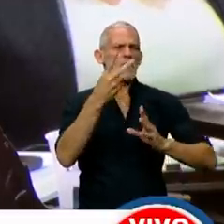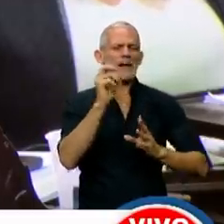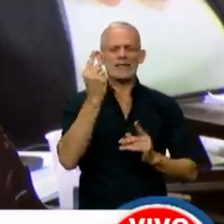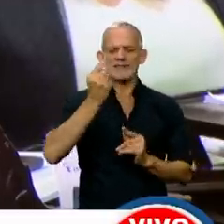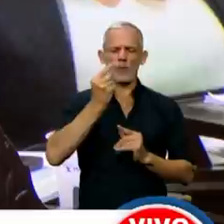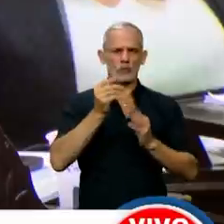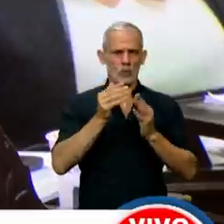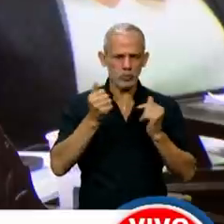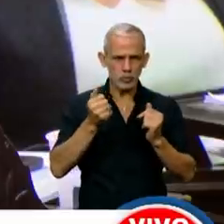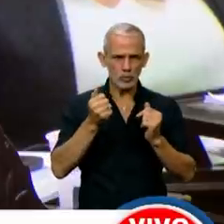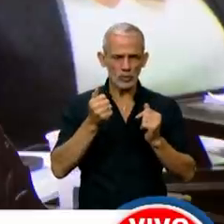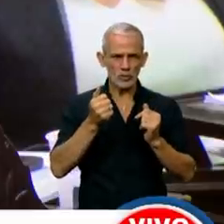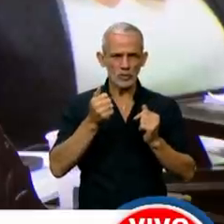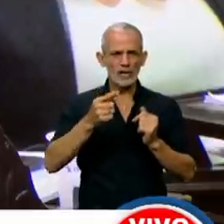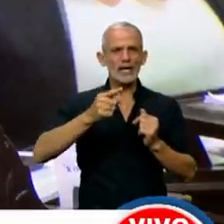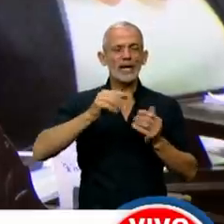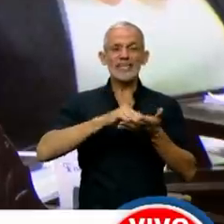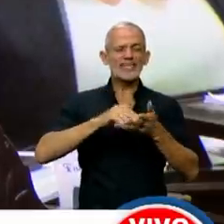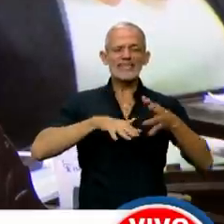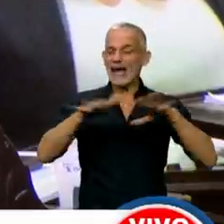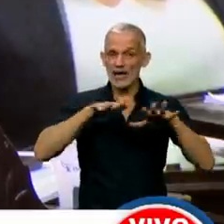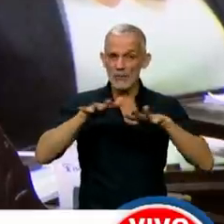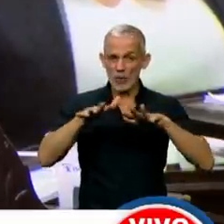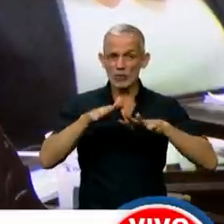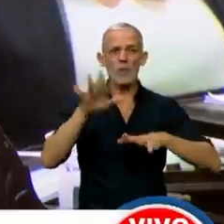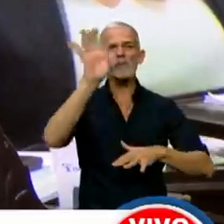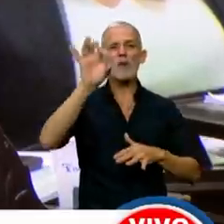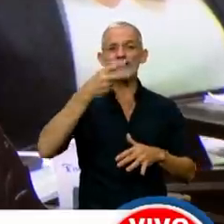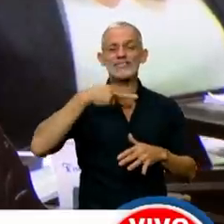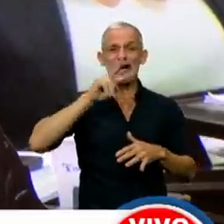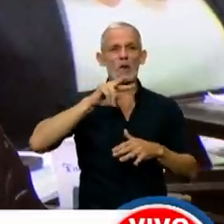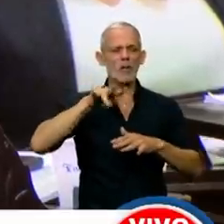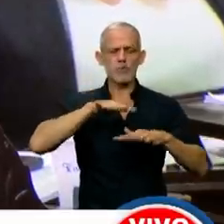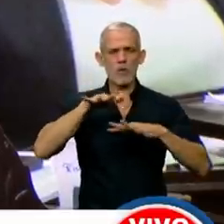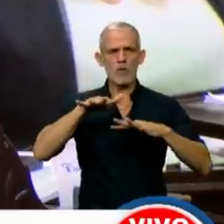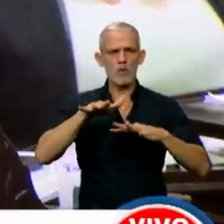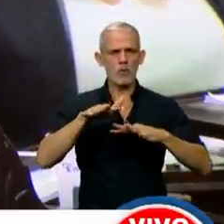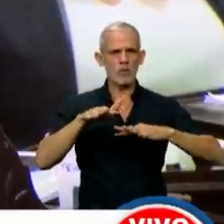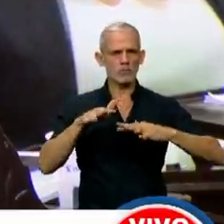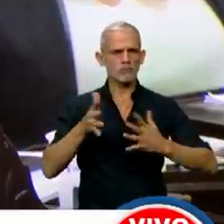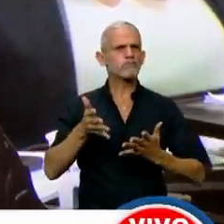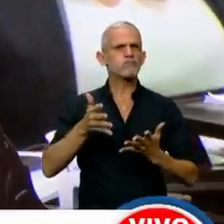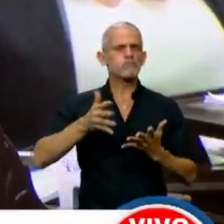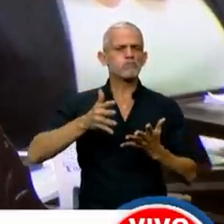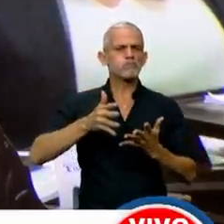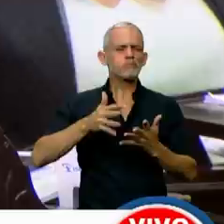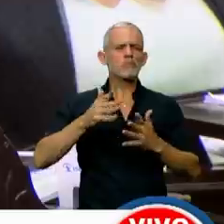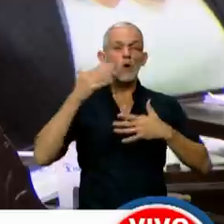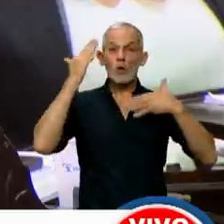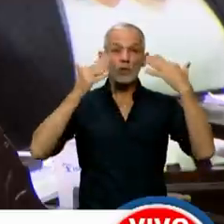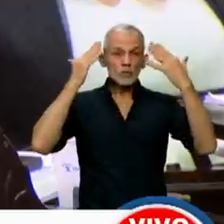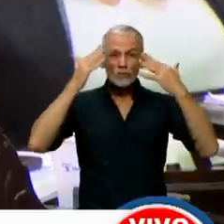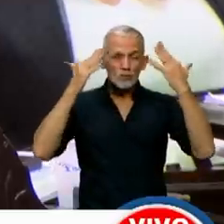segundos el terremoto que azotó a la provincia de san juan se llevó los sueños